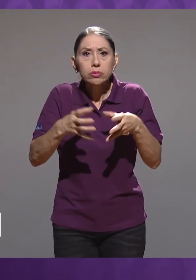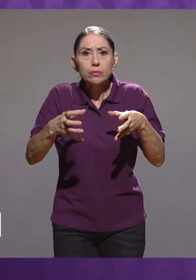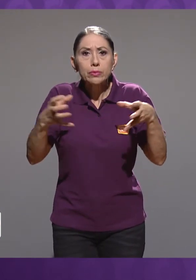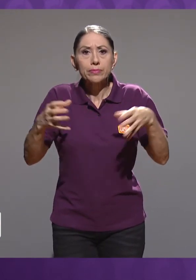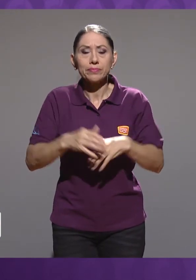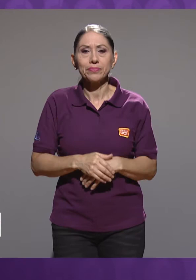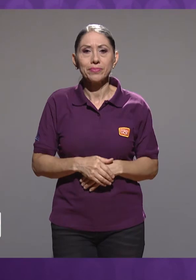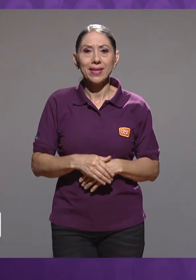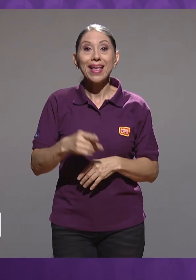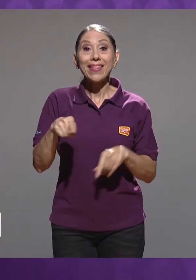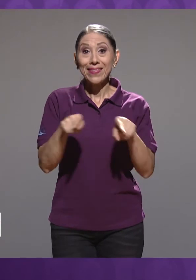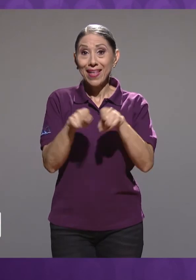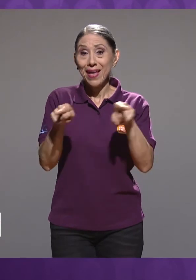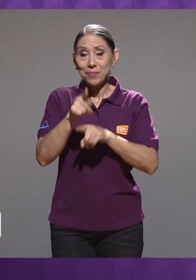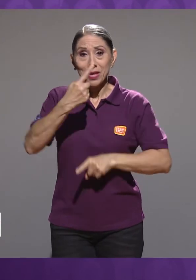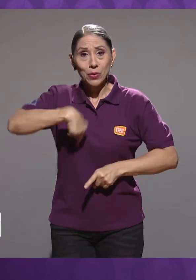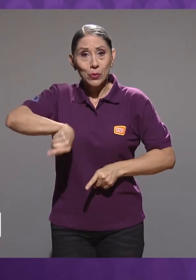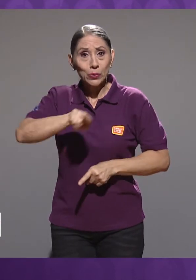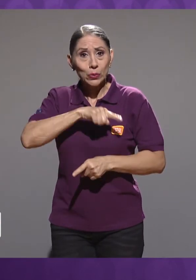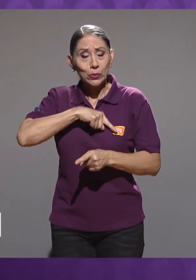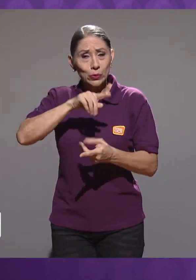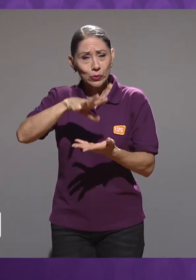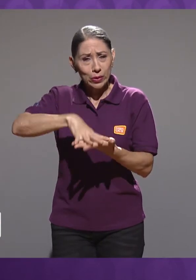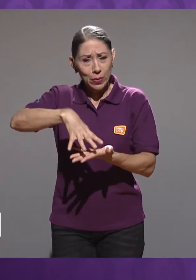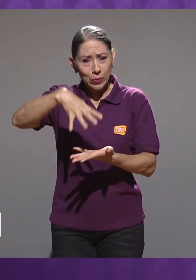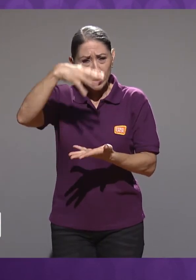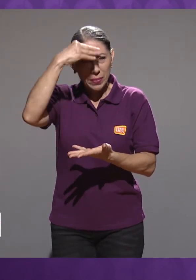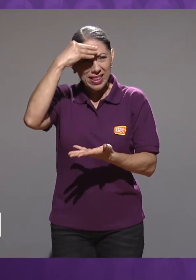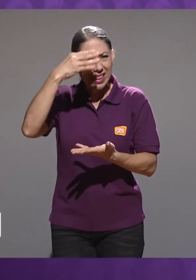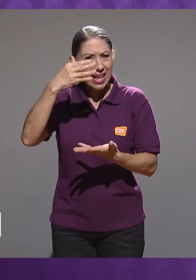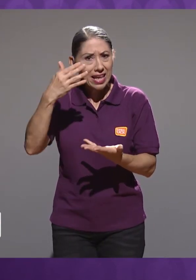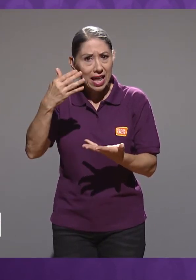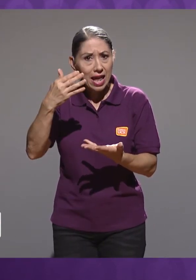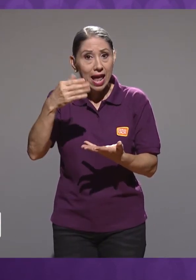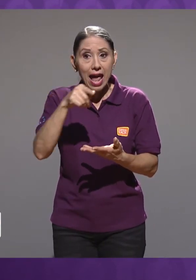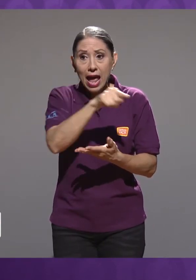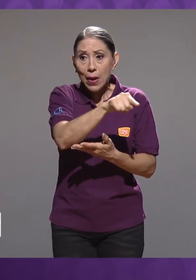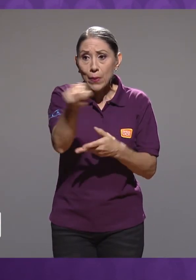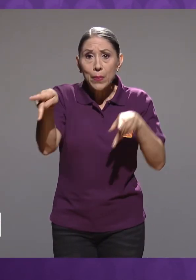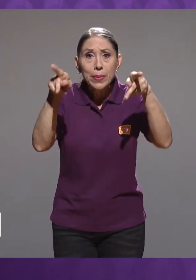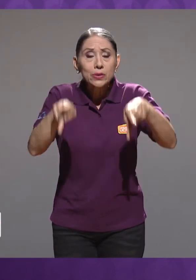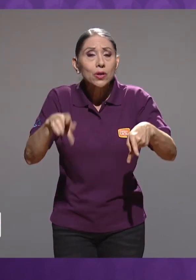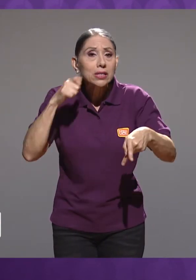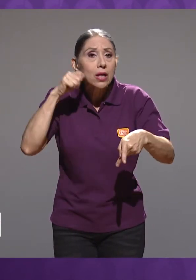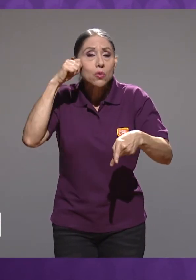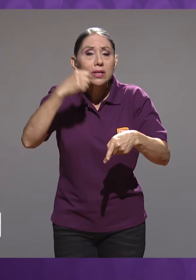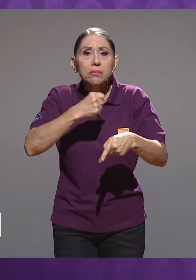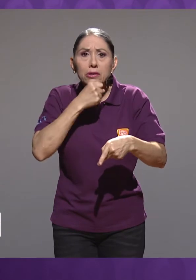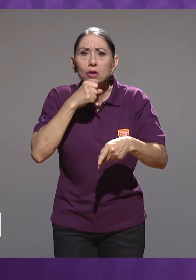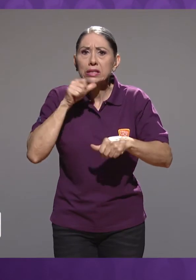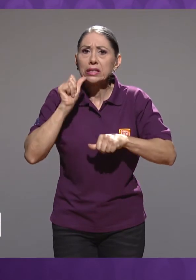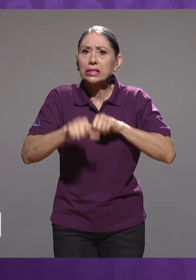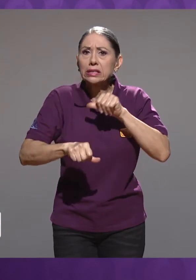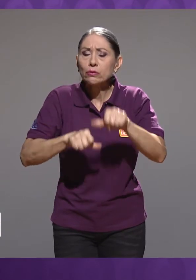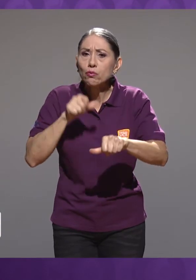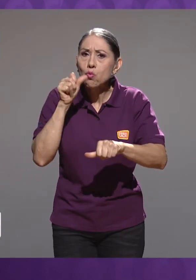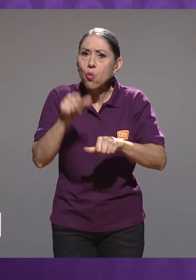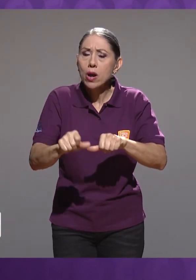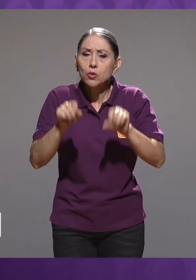día. Venimos a aprender también el esfuerzo que muchas personas adultas mayores hicieron para